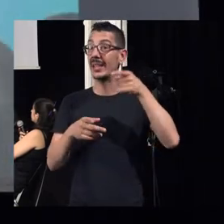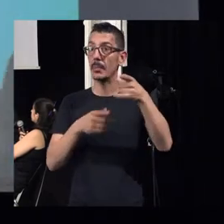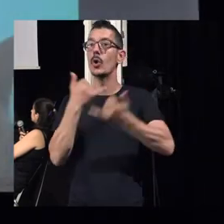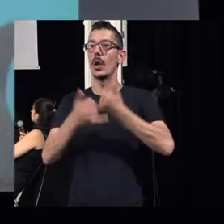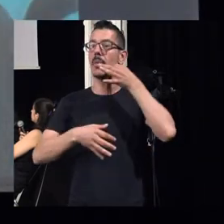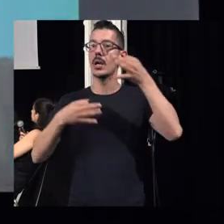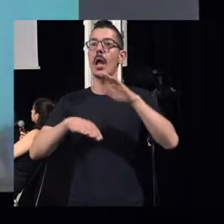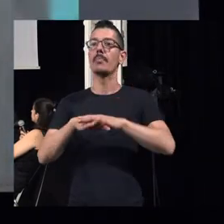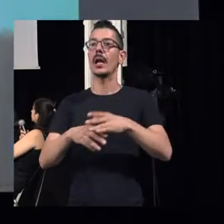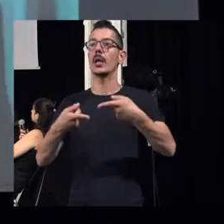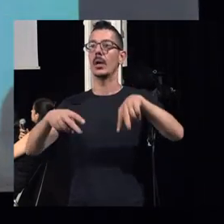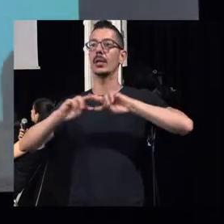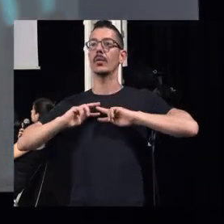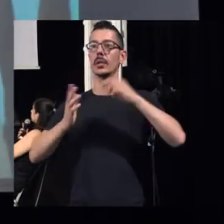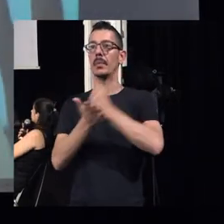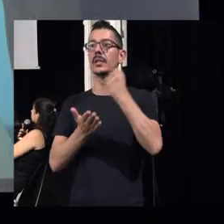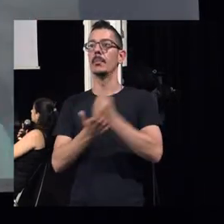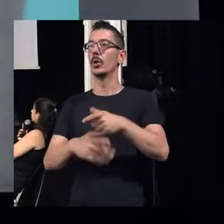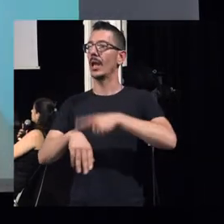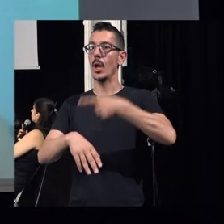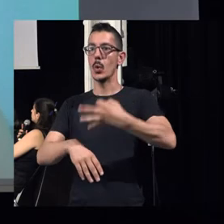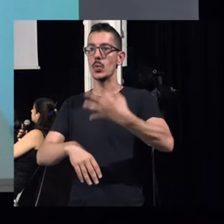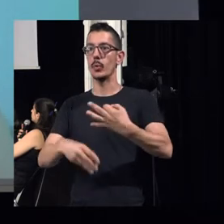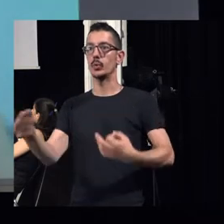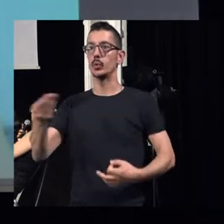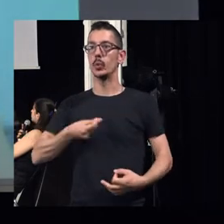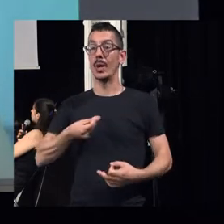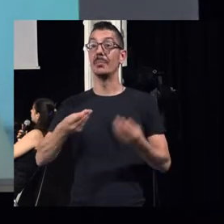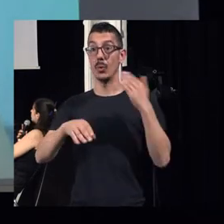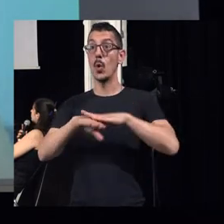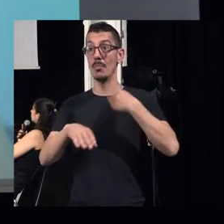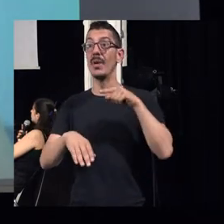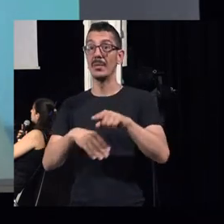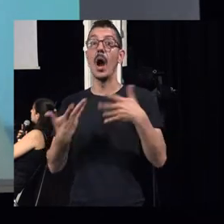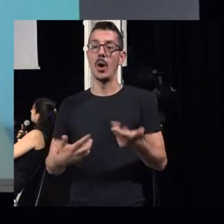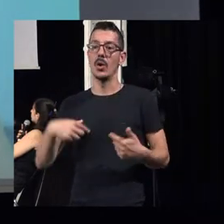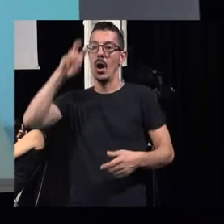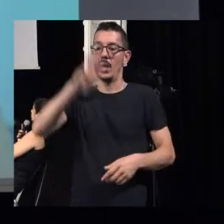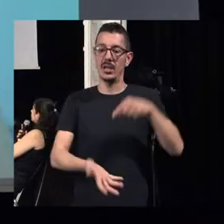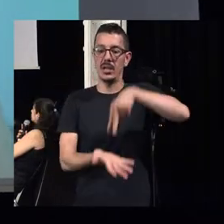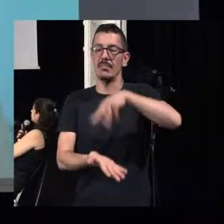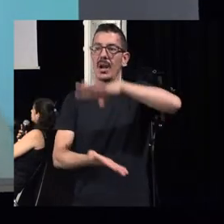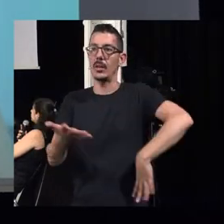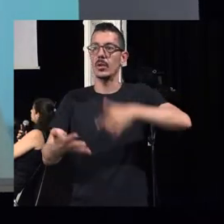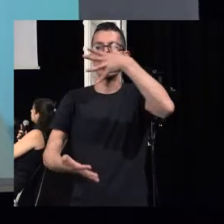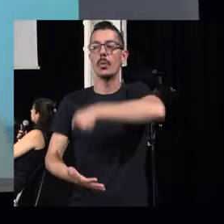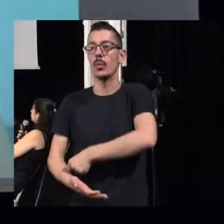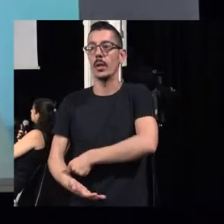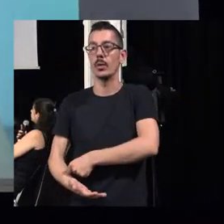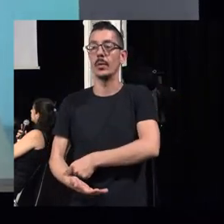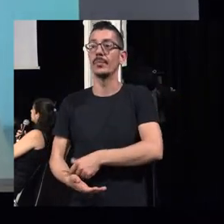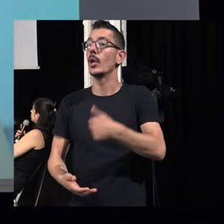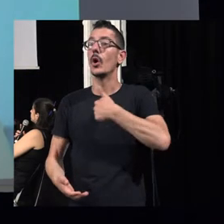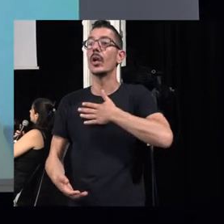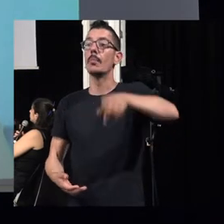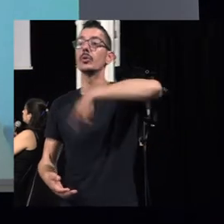devuelvan mi pasaporte en tiempo y en hora y esto hizo que en realidad no pueda estar con ustedes. Sépanlo que tenía